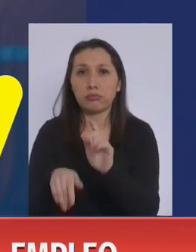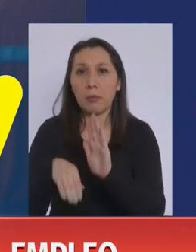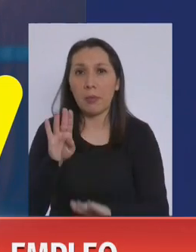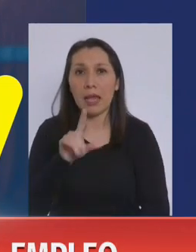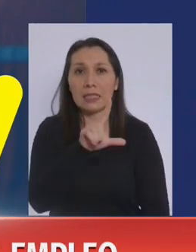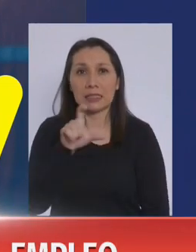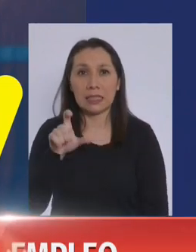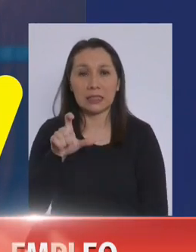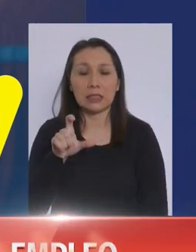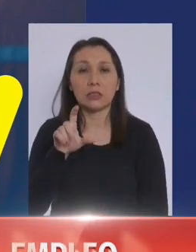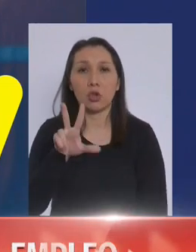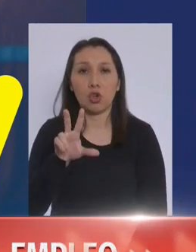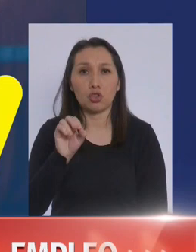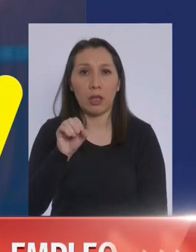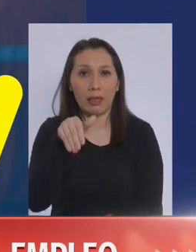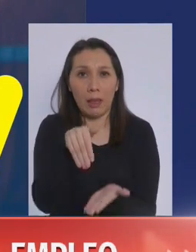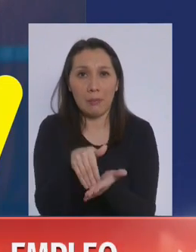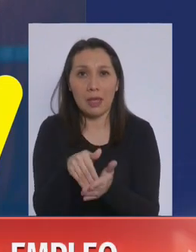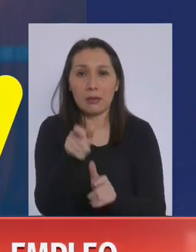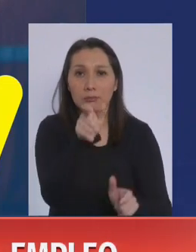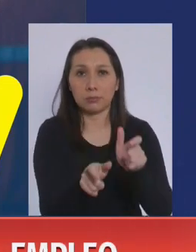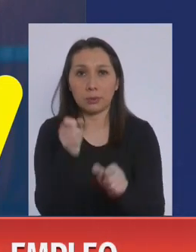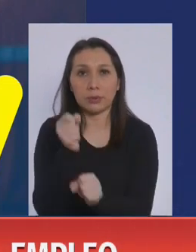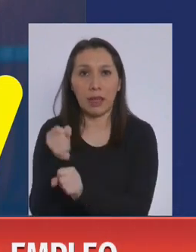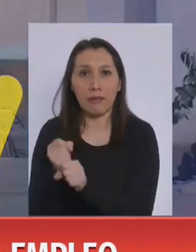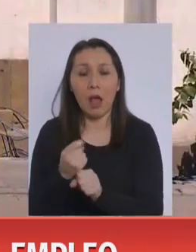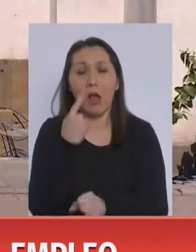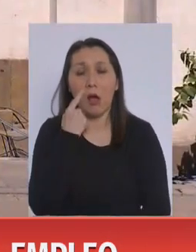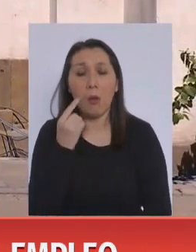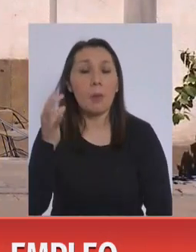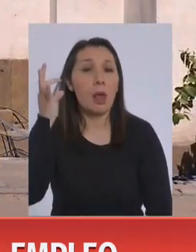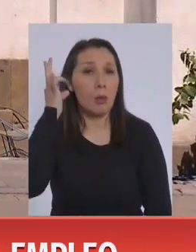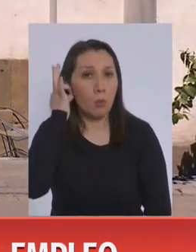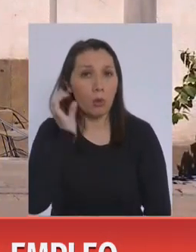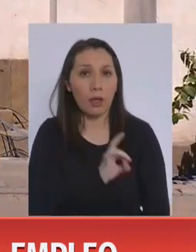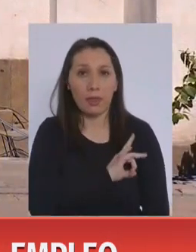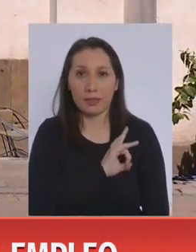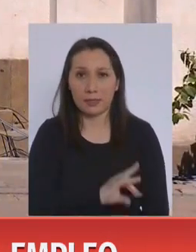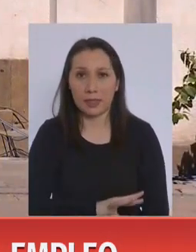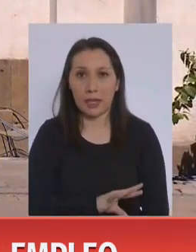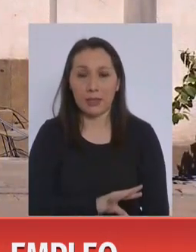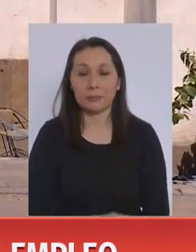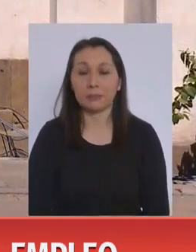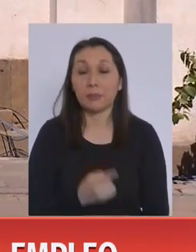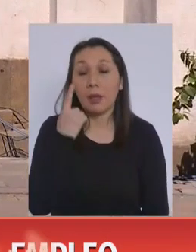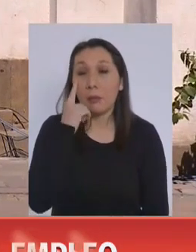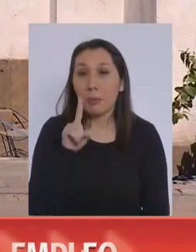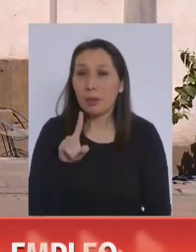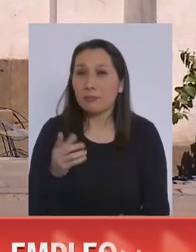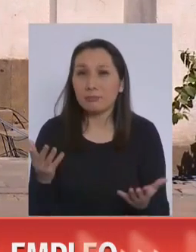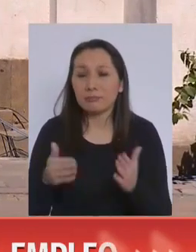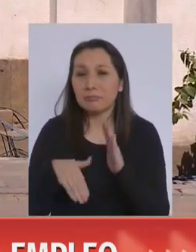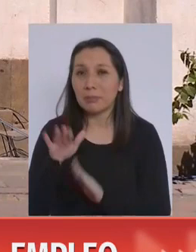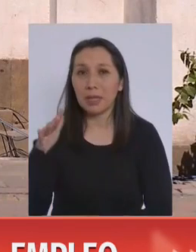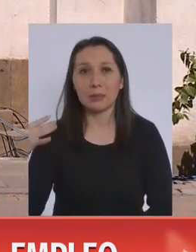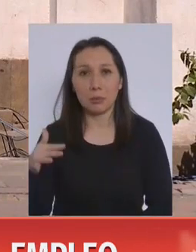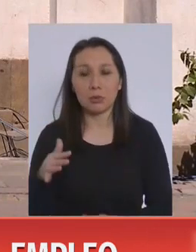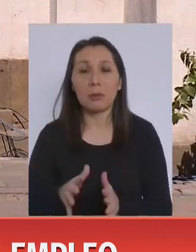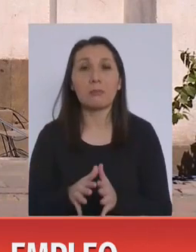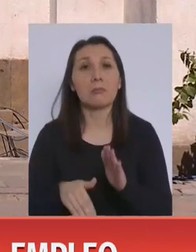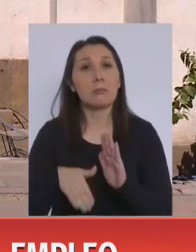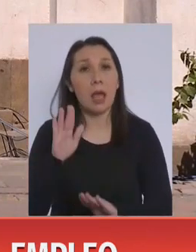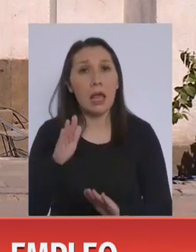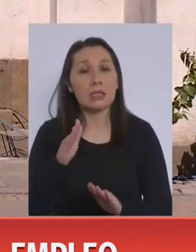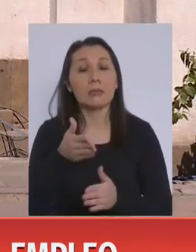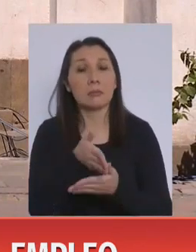de 780.000 trabajadoras y trabajadores chilenos. Pero tal vez más importante, más de